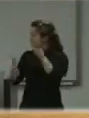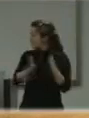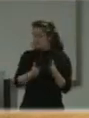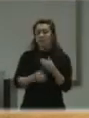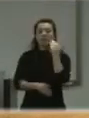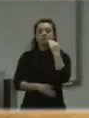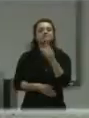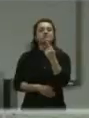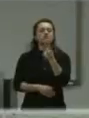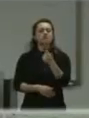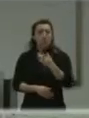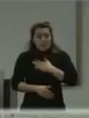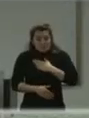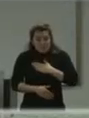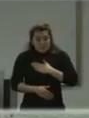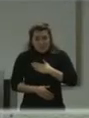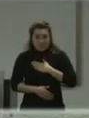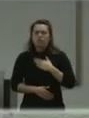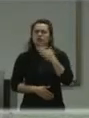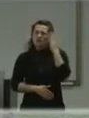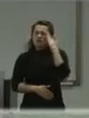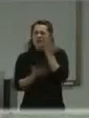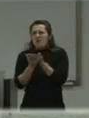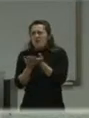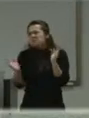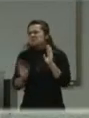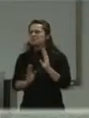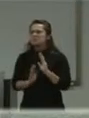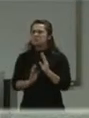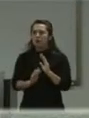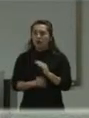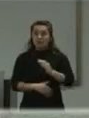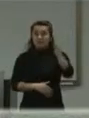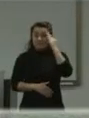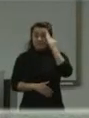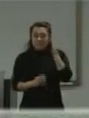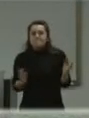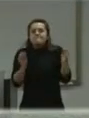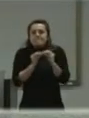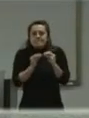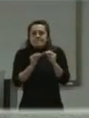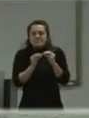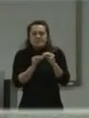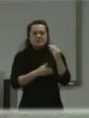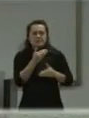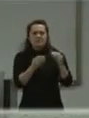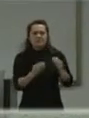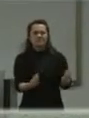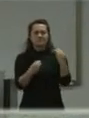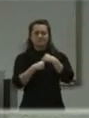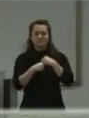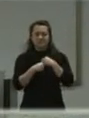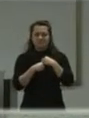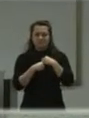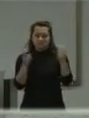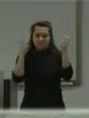para mí es que yo sabía cosas pero es que ya saben más y para que más conocimiento